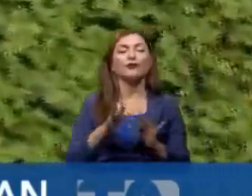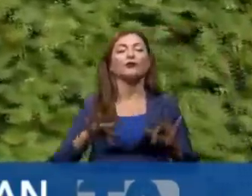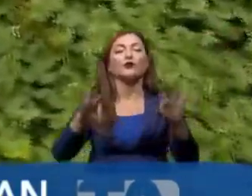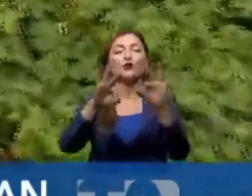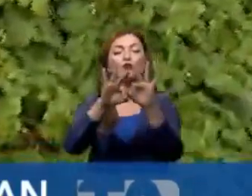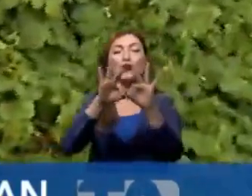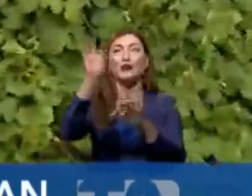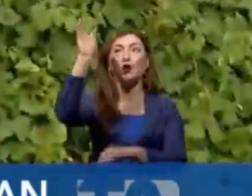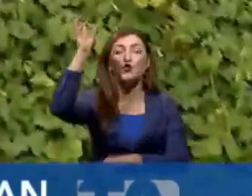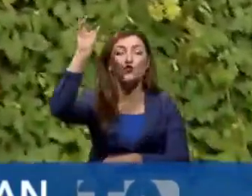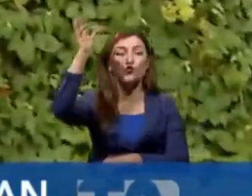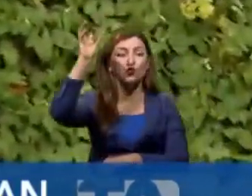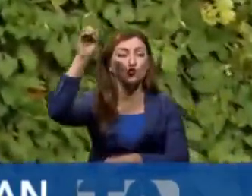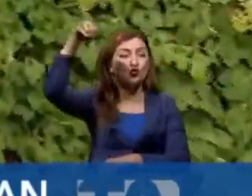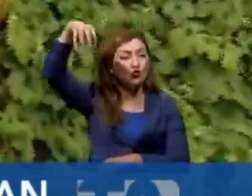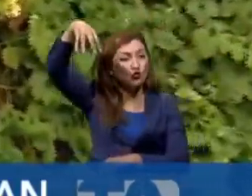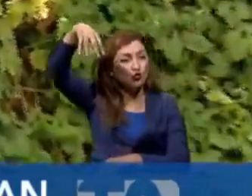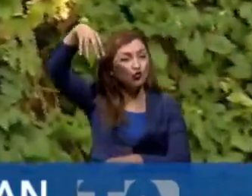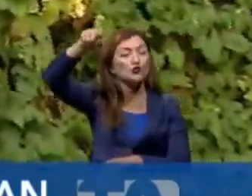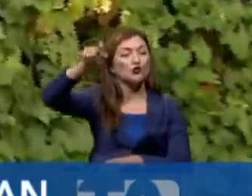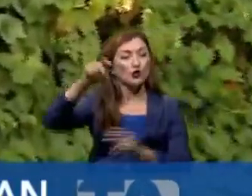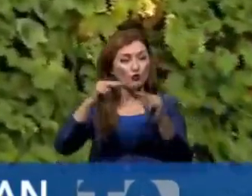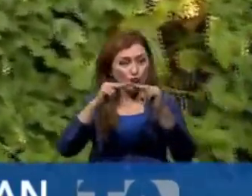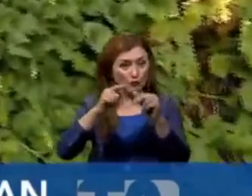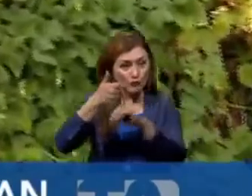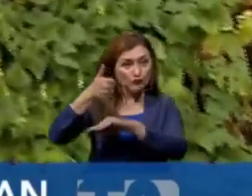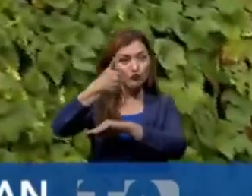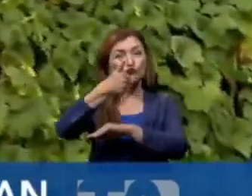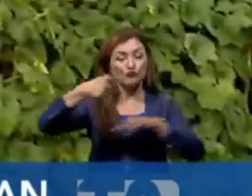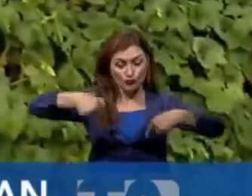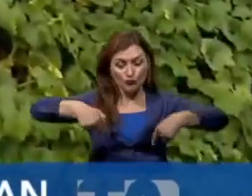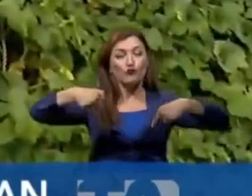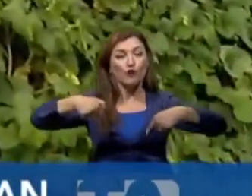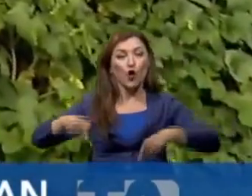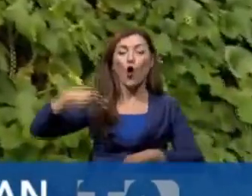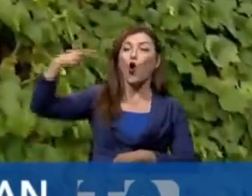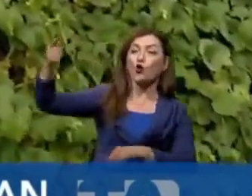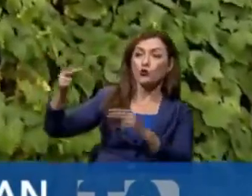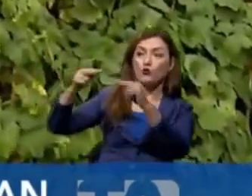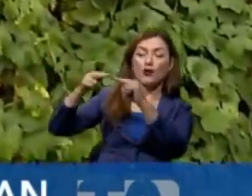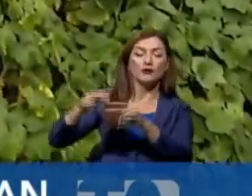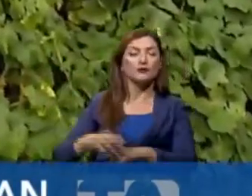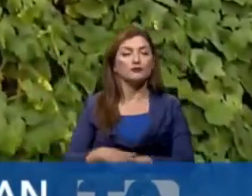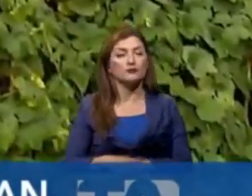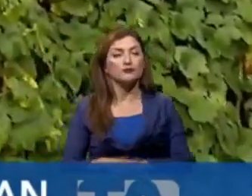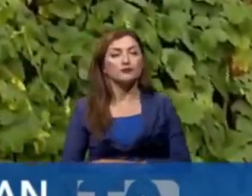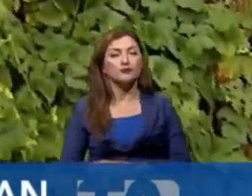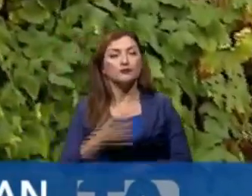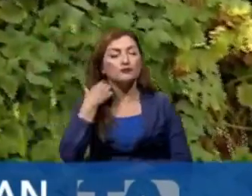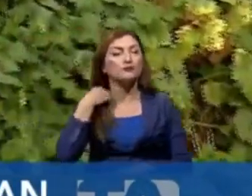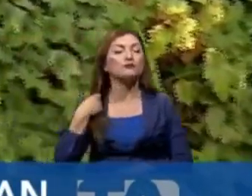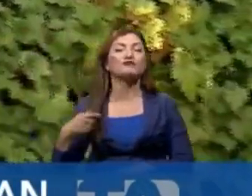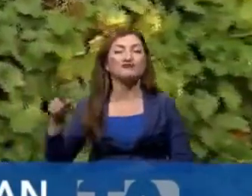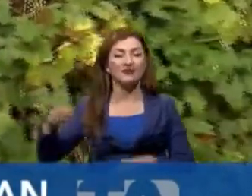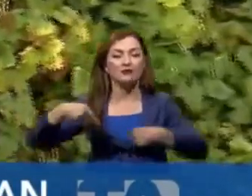de la iluminación sobre toda la parte del puente principal que nos encontramos y el puente superior que hay en la parte de arriba porque es por donde